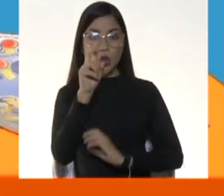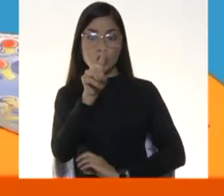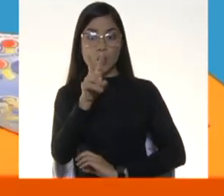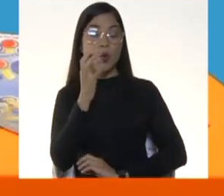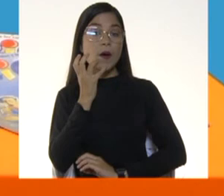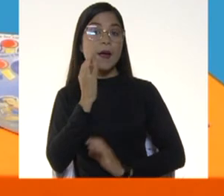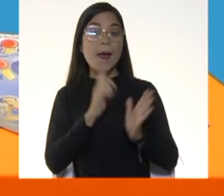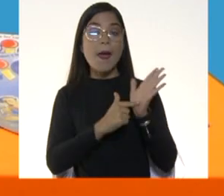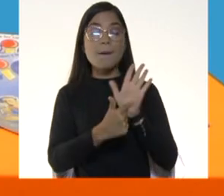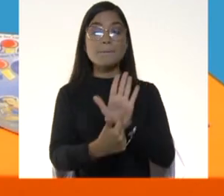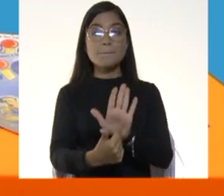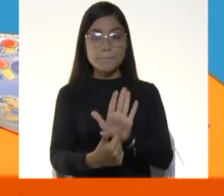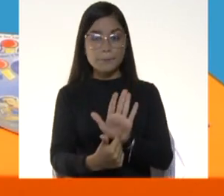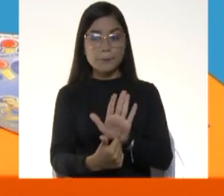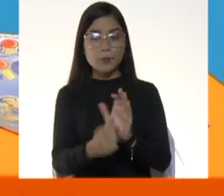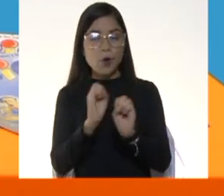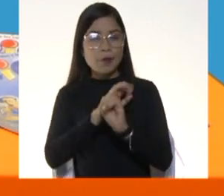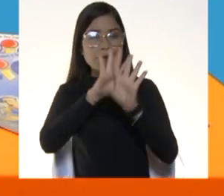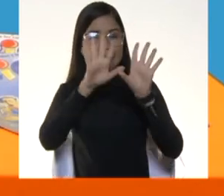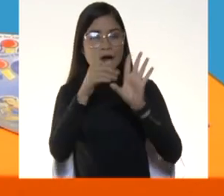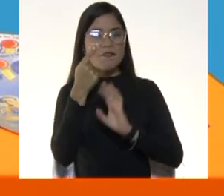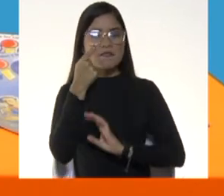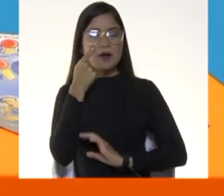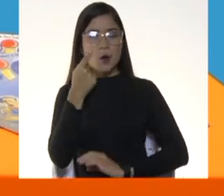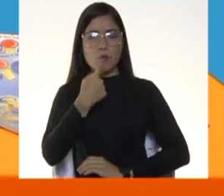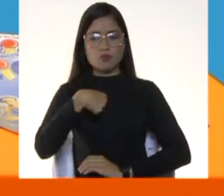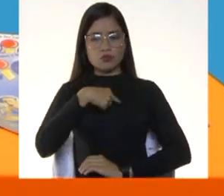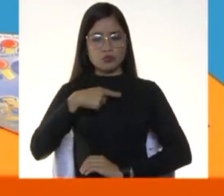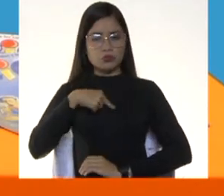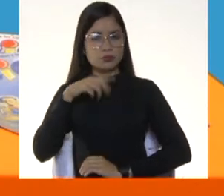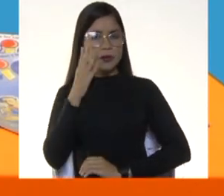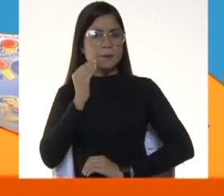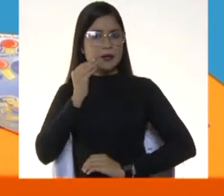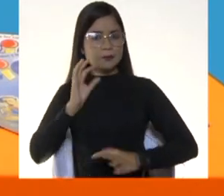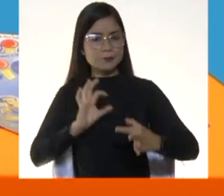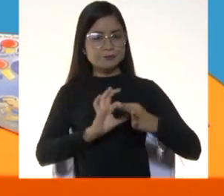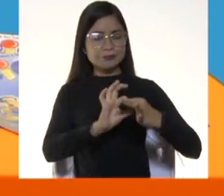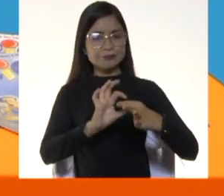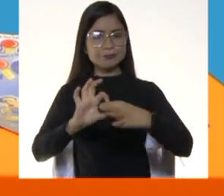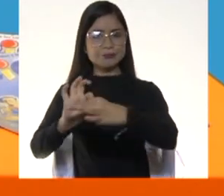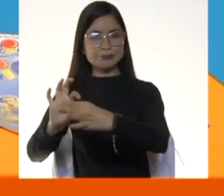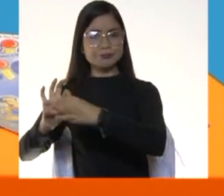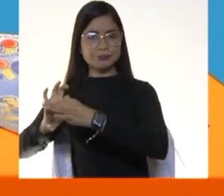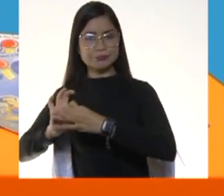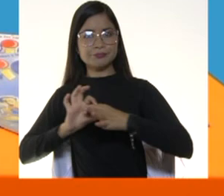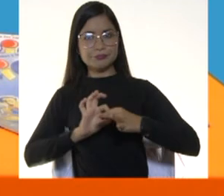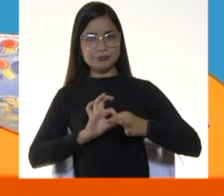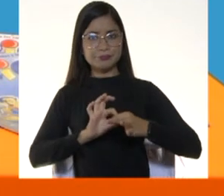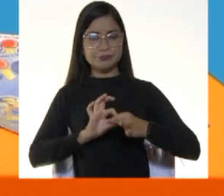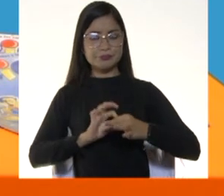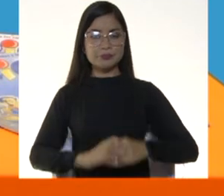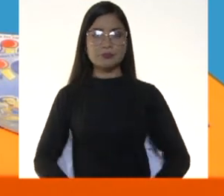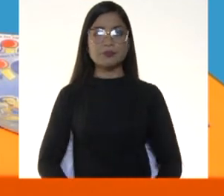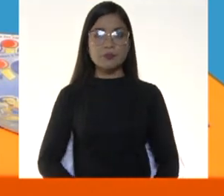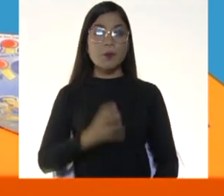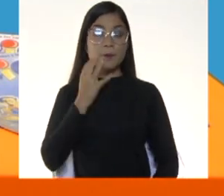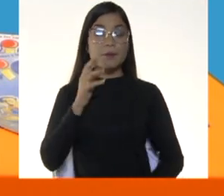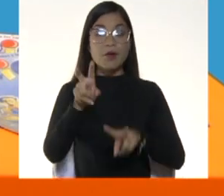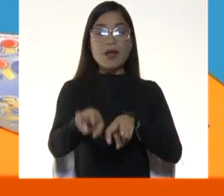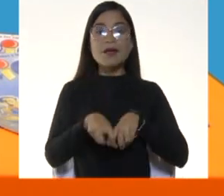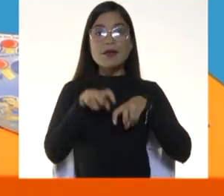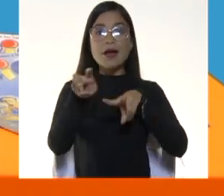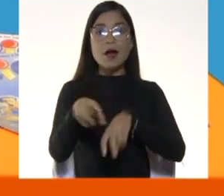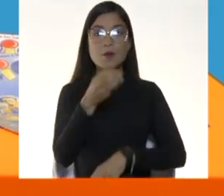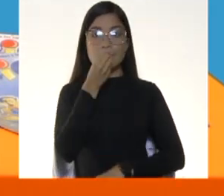nosotros podemos visualizarnos, vincularnos en estos motores productivos de nuestra patria son el agroalimentario y el